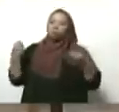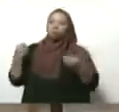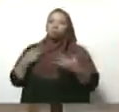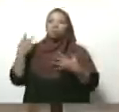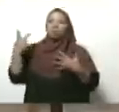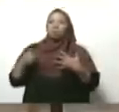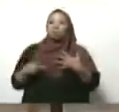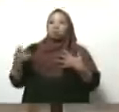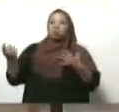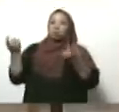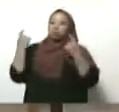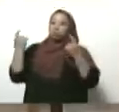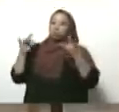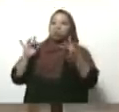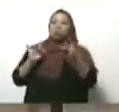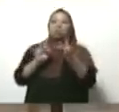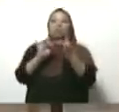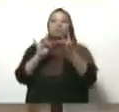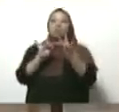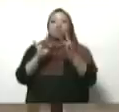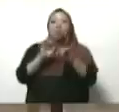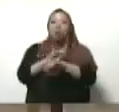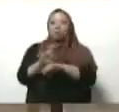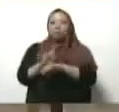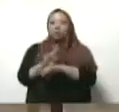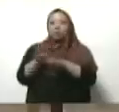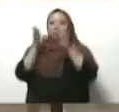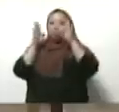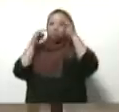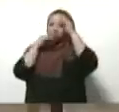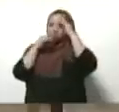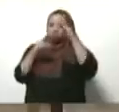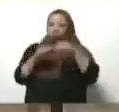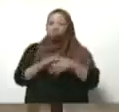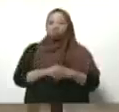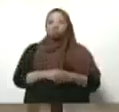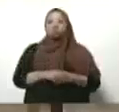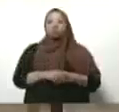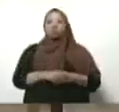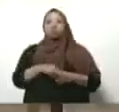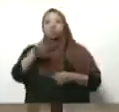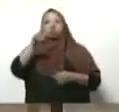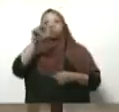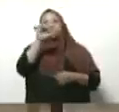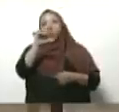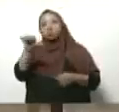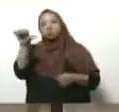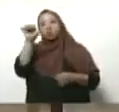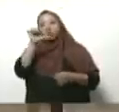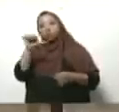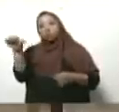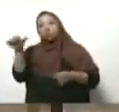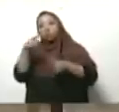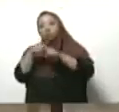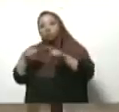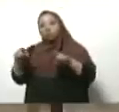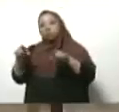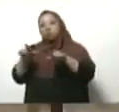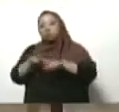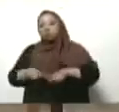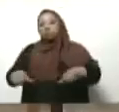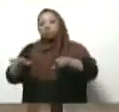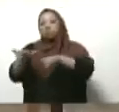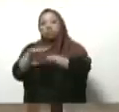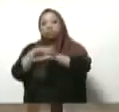atendidos de forma directa en apenas estas dos semanas en la distinta sede del ministerio público